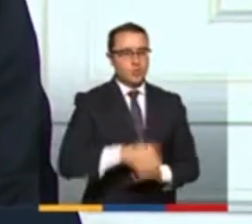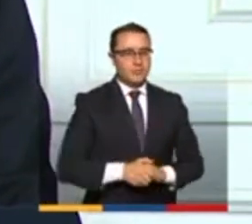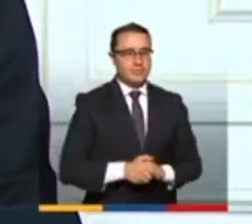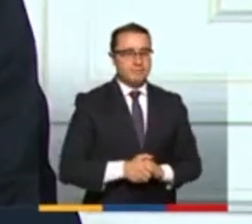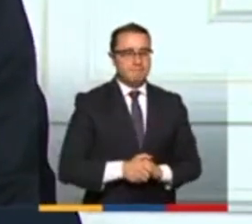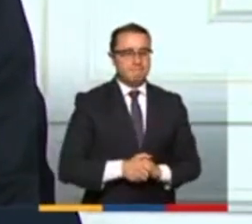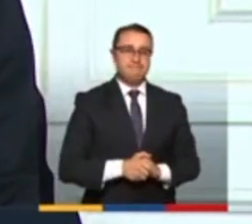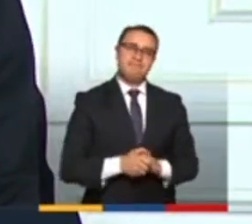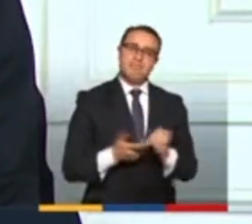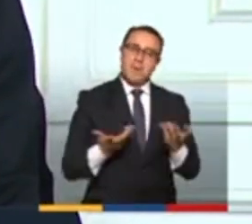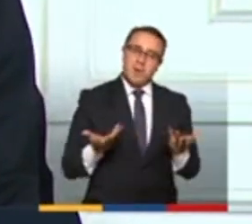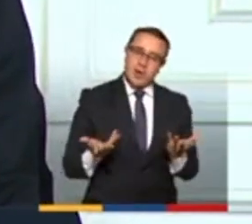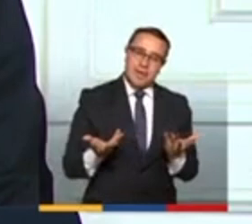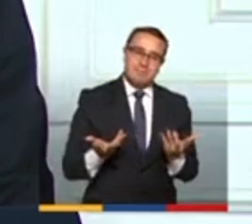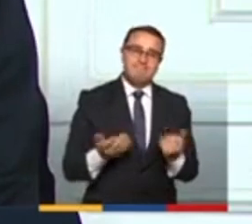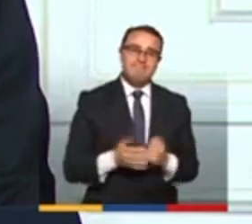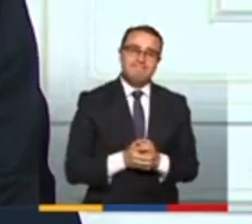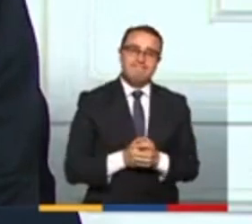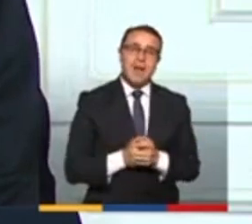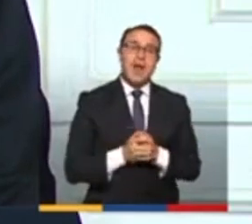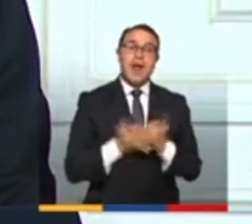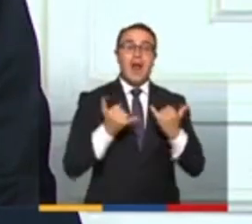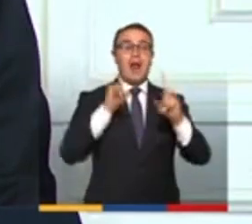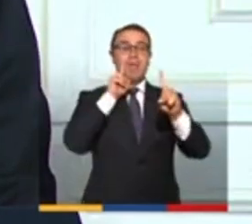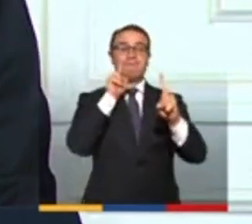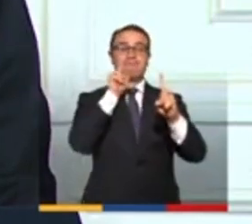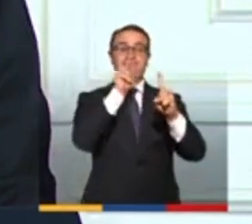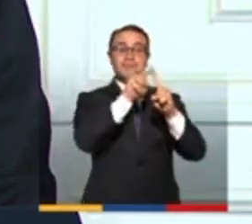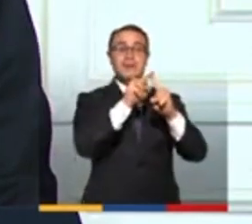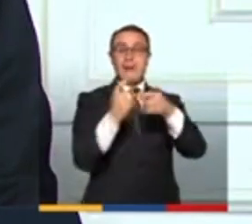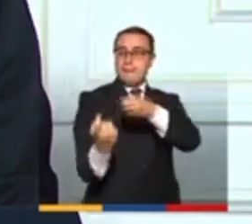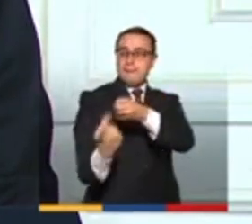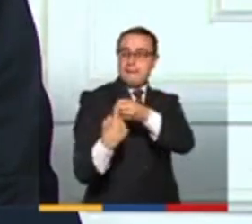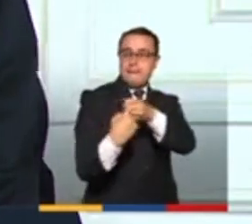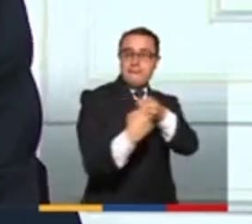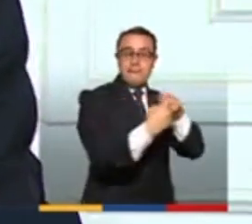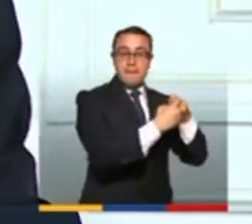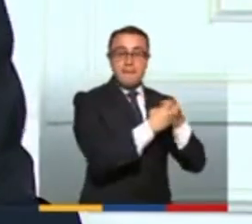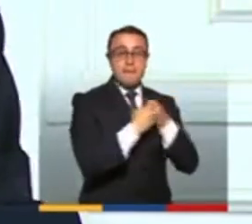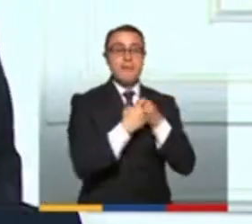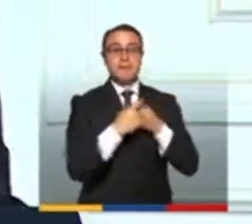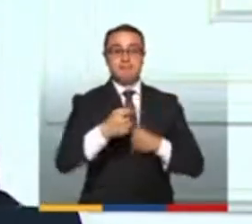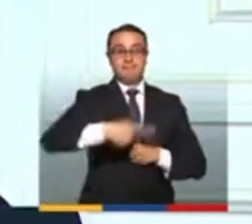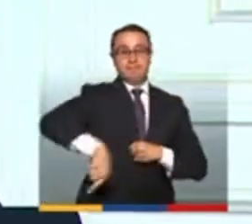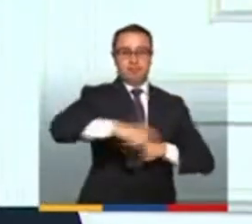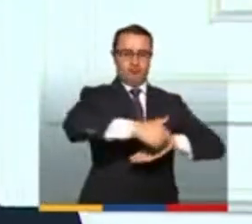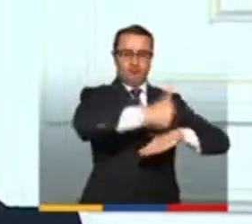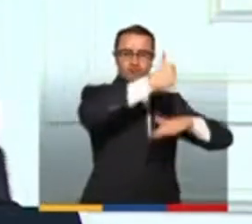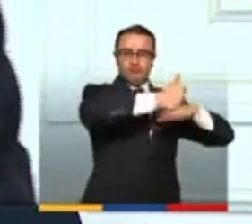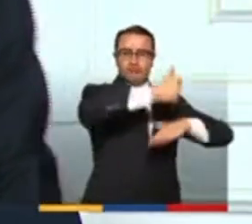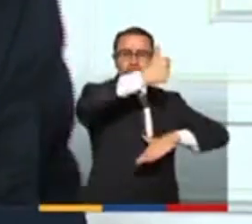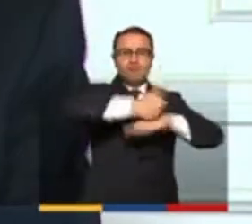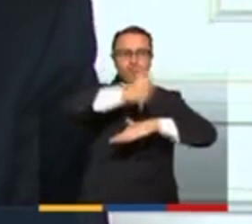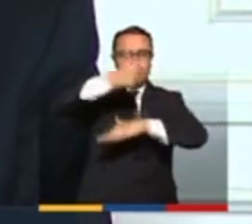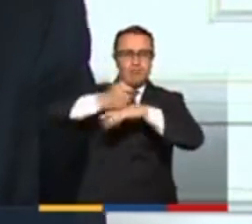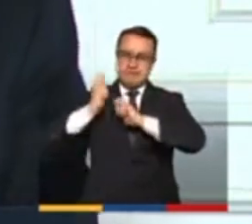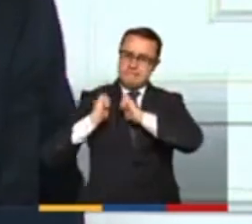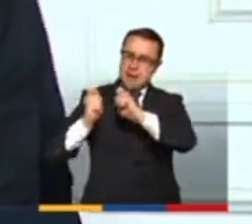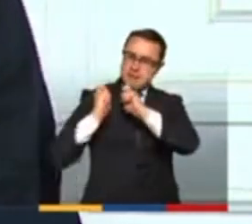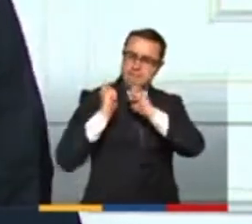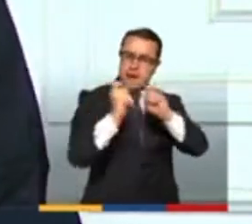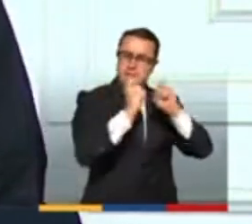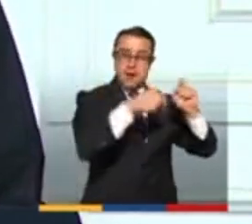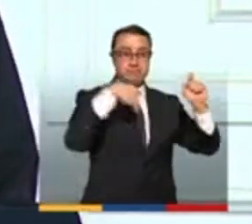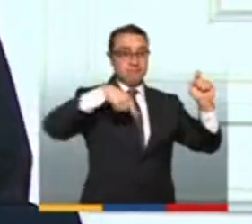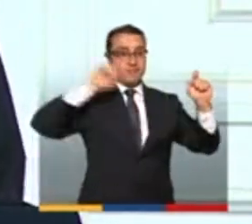porque la idea general de vinculación de los cuadros directivos de este